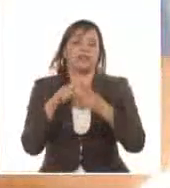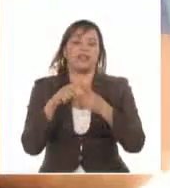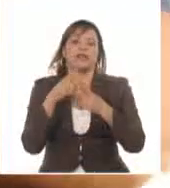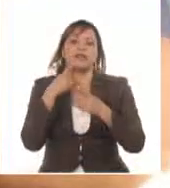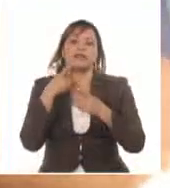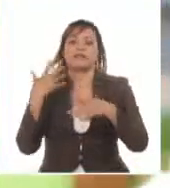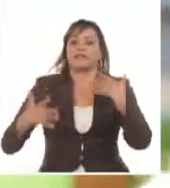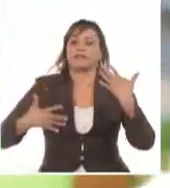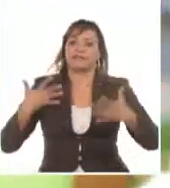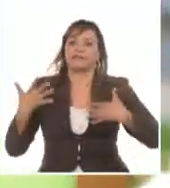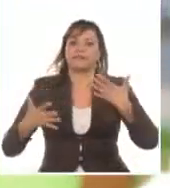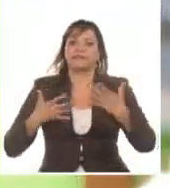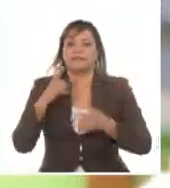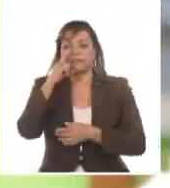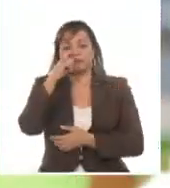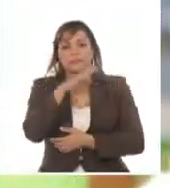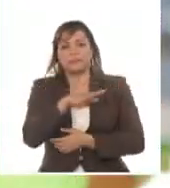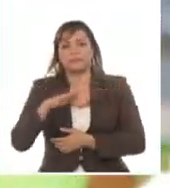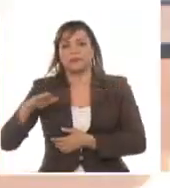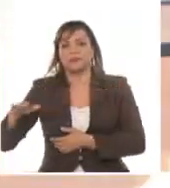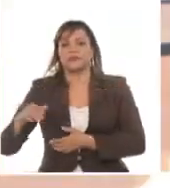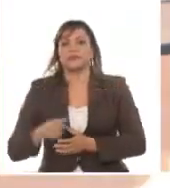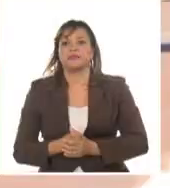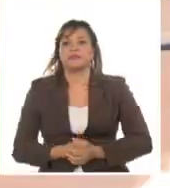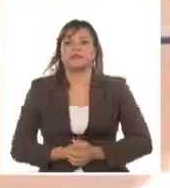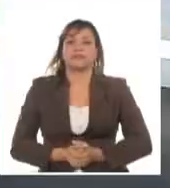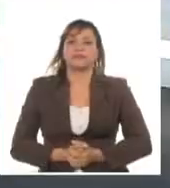y Jenny Fleites, Canal Cubano de Noticias.